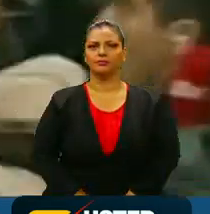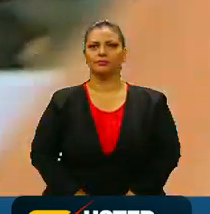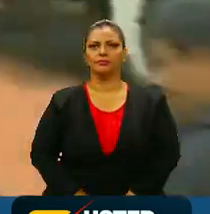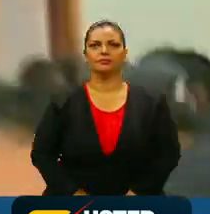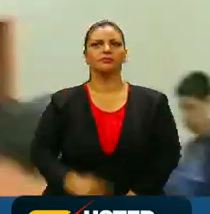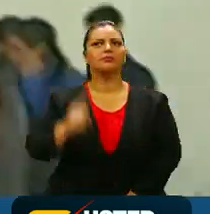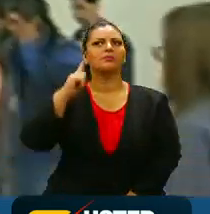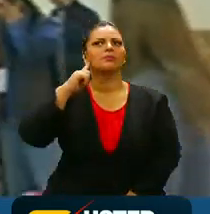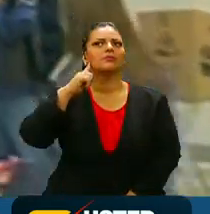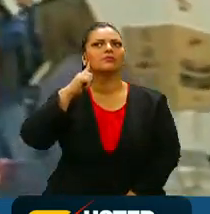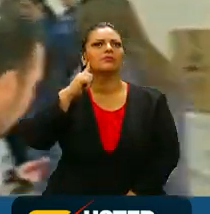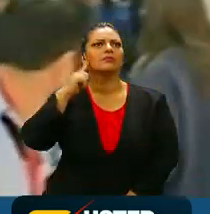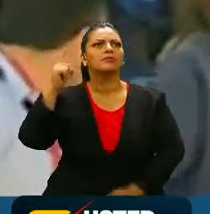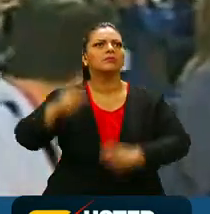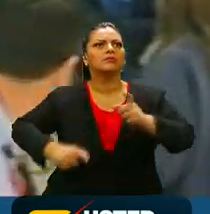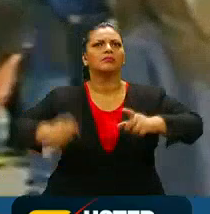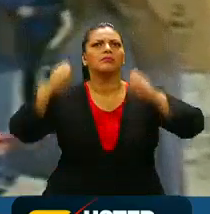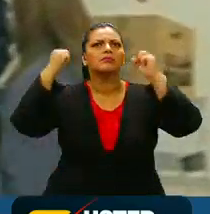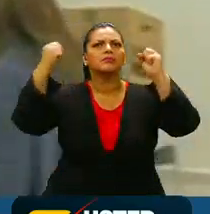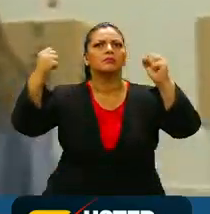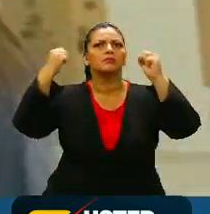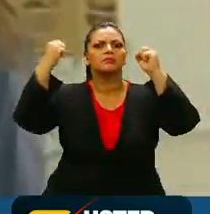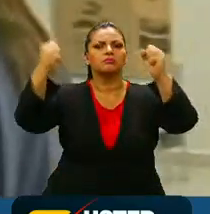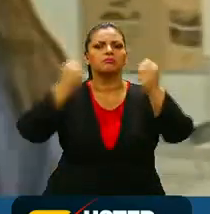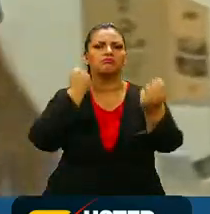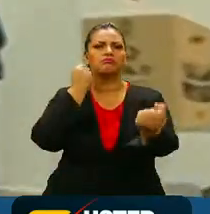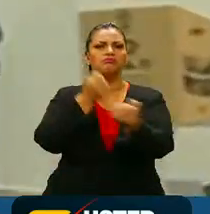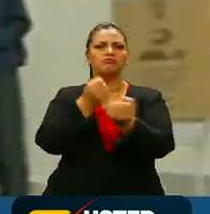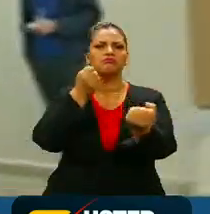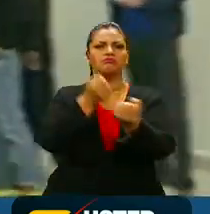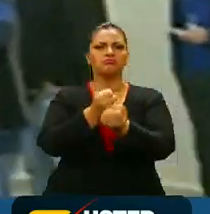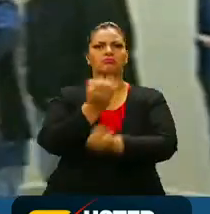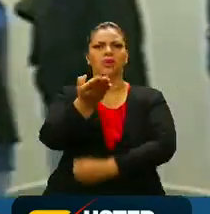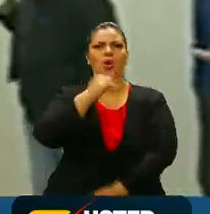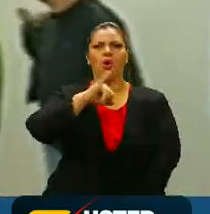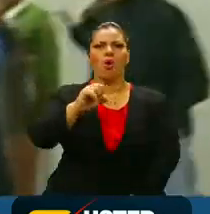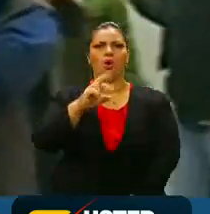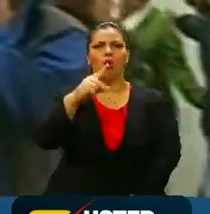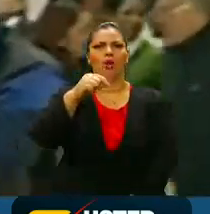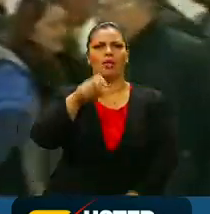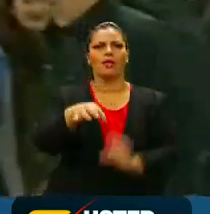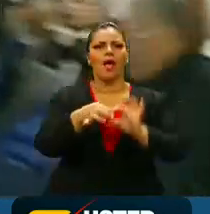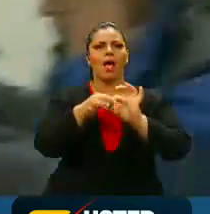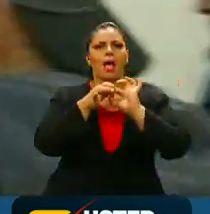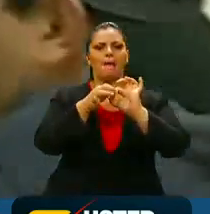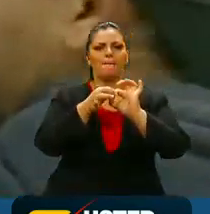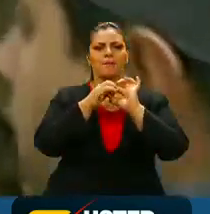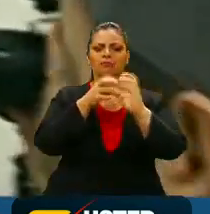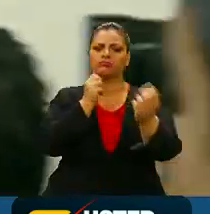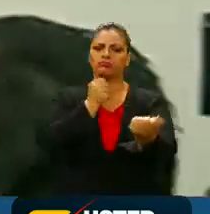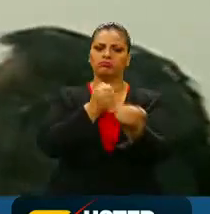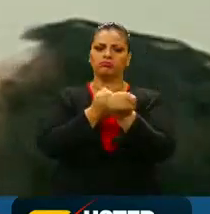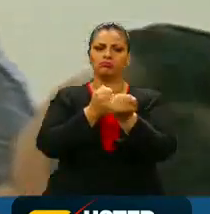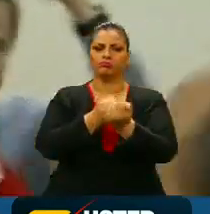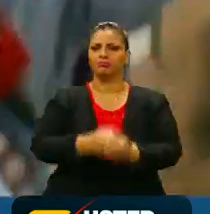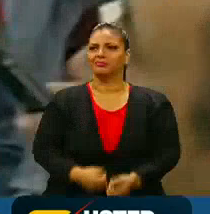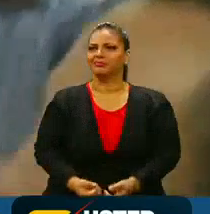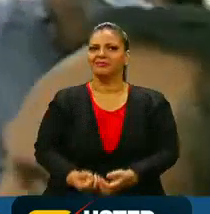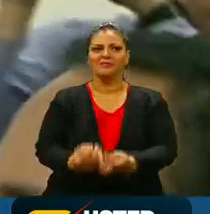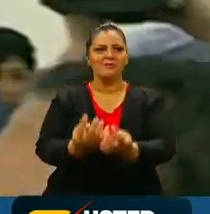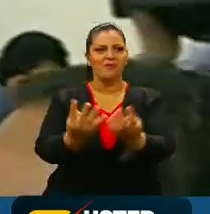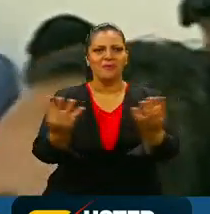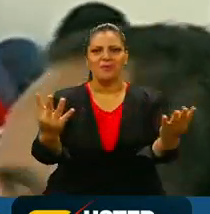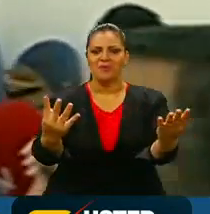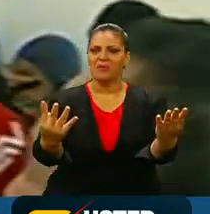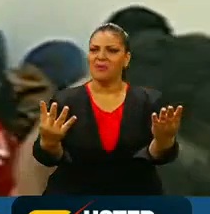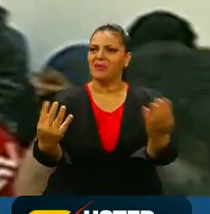está ya haciendo el depósito de su voto. Estamos. Bueno, un mensaje primero de gratitud para con